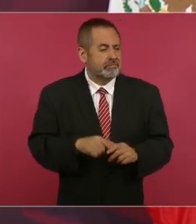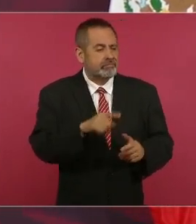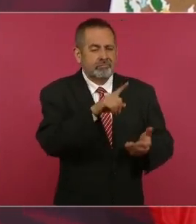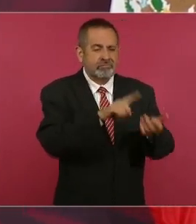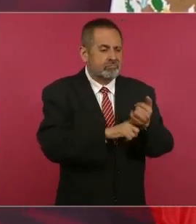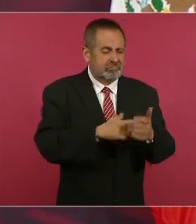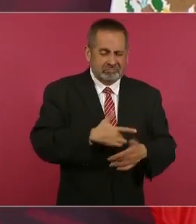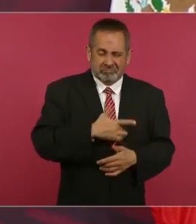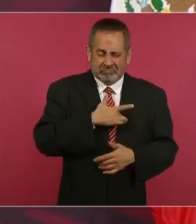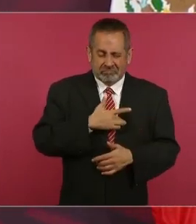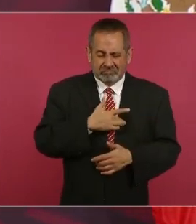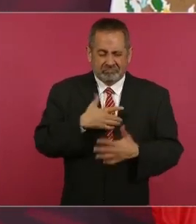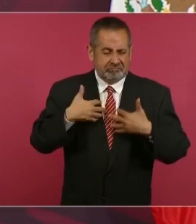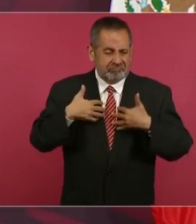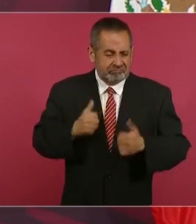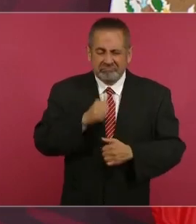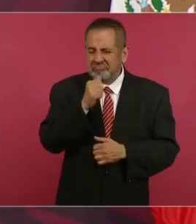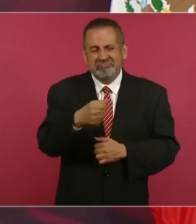deshumanizados,